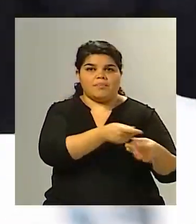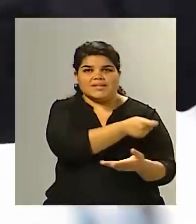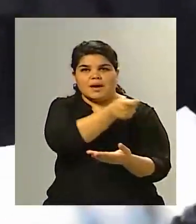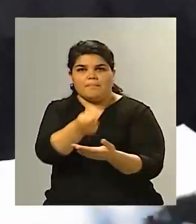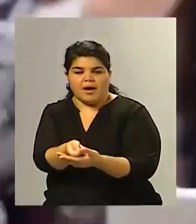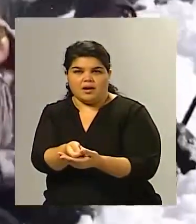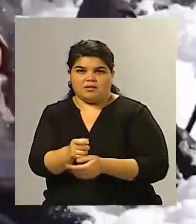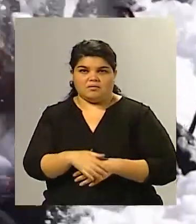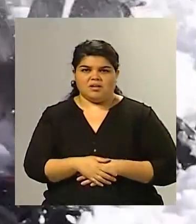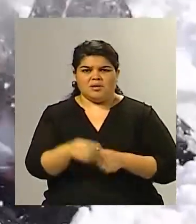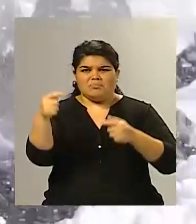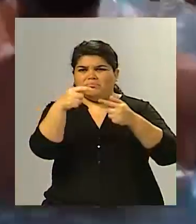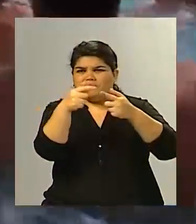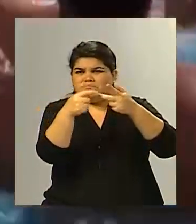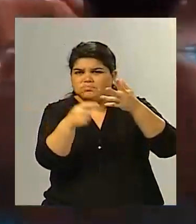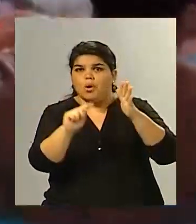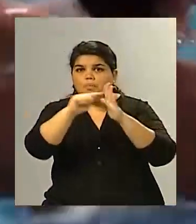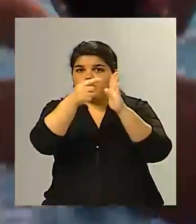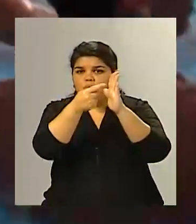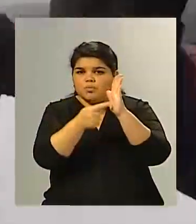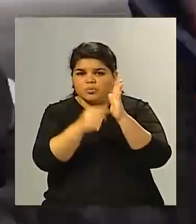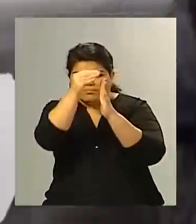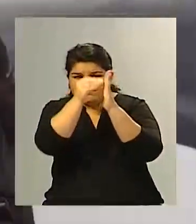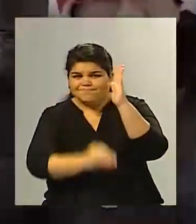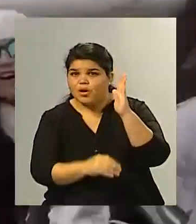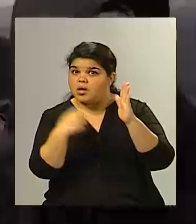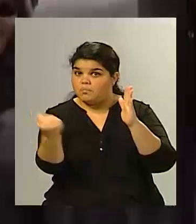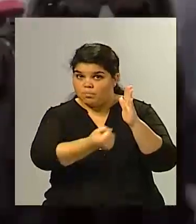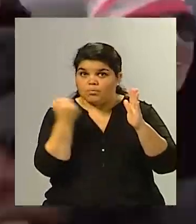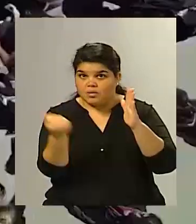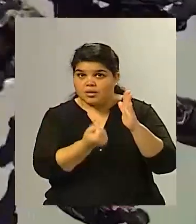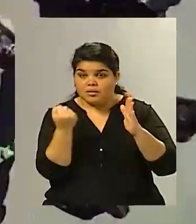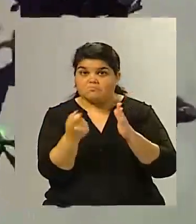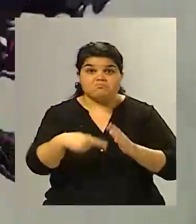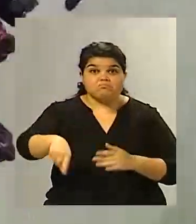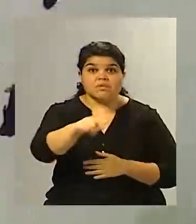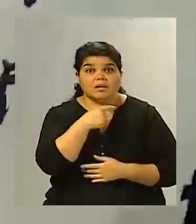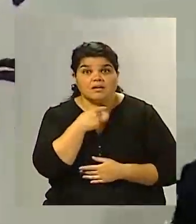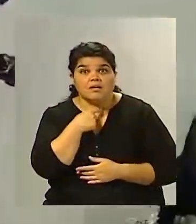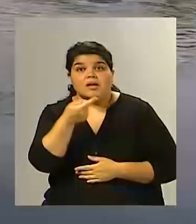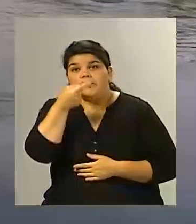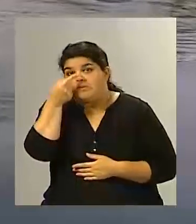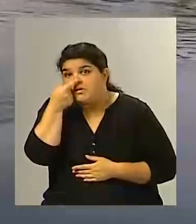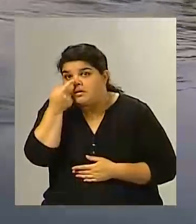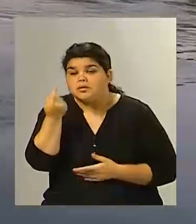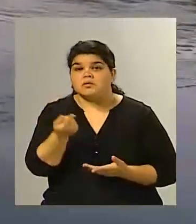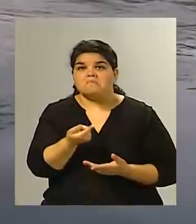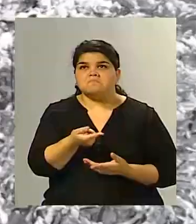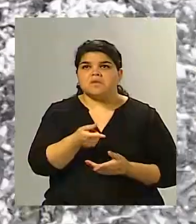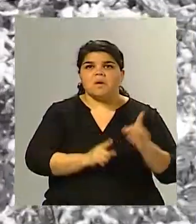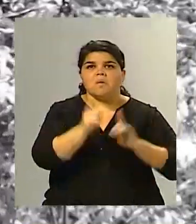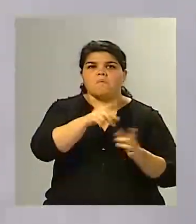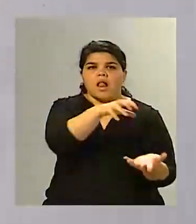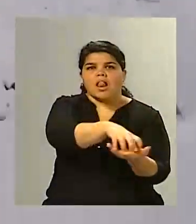son muchos los ítems que hay que tener en cuenta, pero ustedes seguramente quieren saber cómo es eso de cómo sabemos cuáles son las agencias